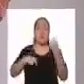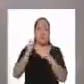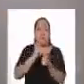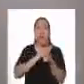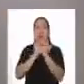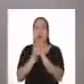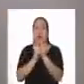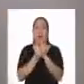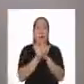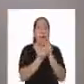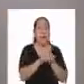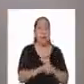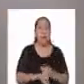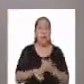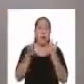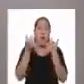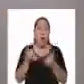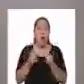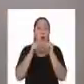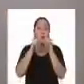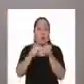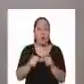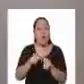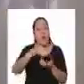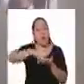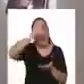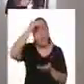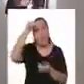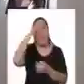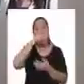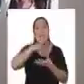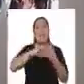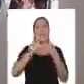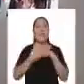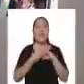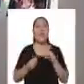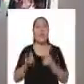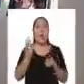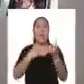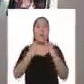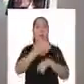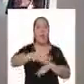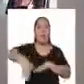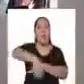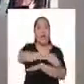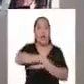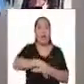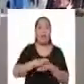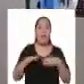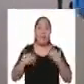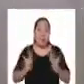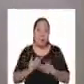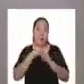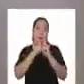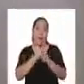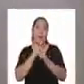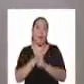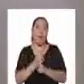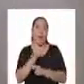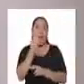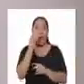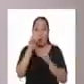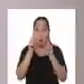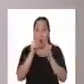reinventando. El día de hoy seguiremos aprendiendo sobre la historia de estos ambulantes y además podrás responder algunas preguntas al término del